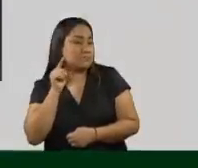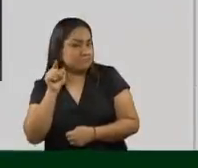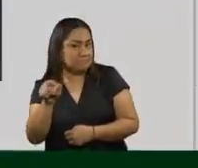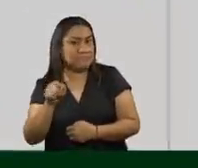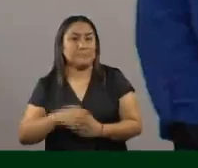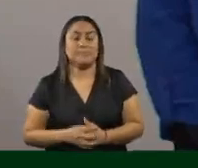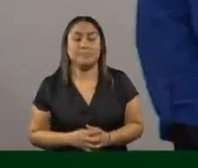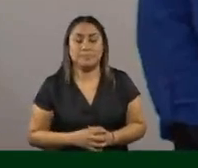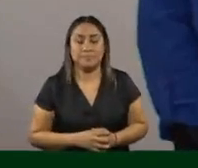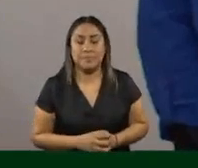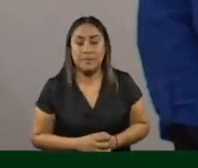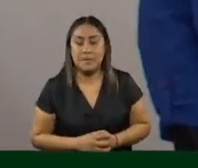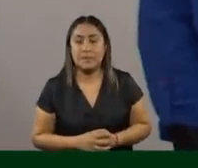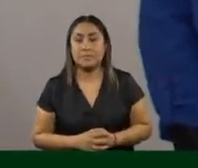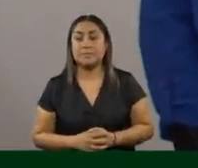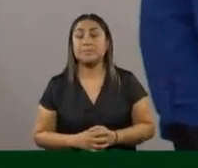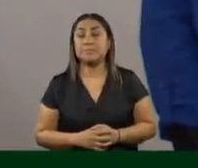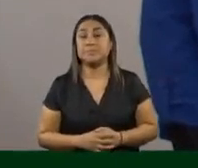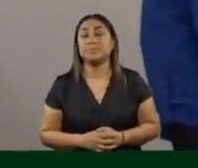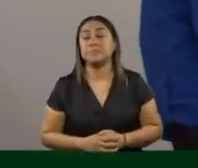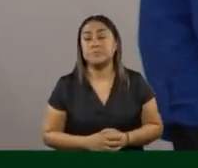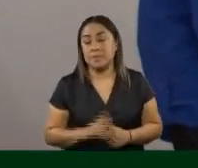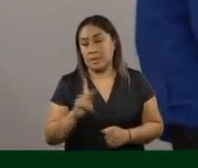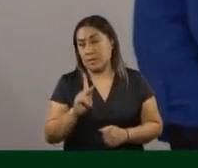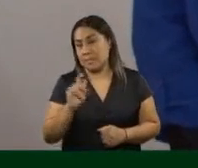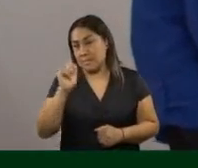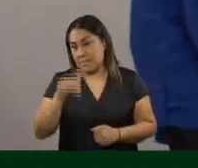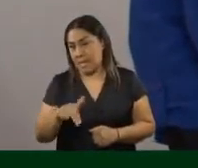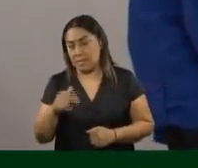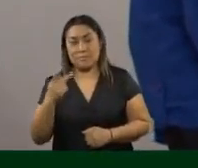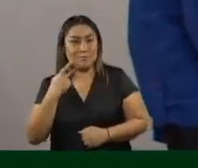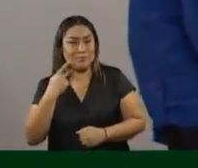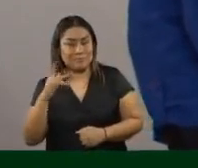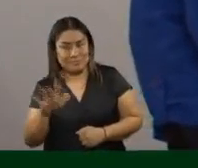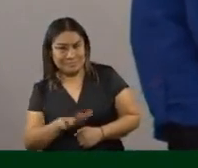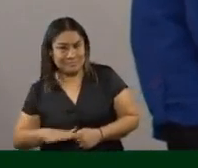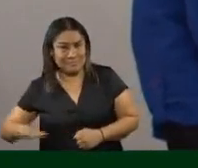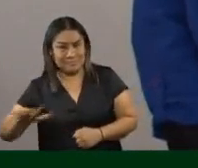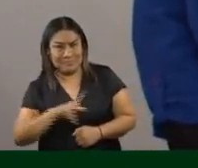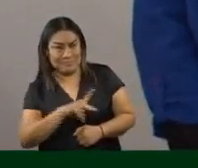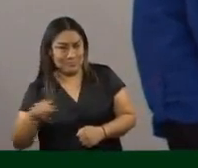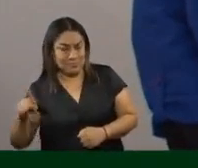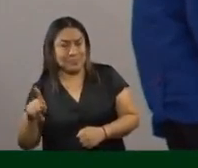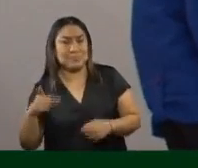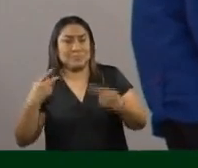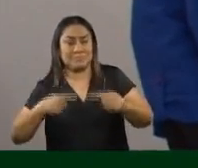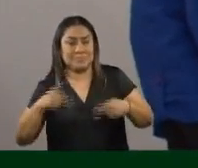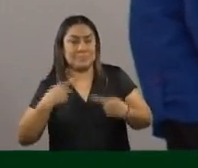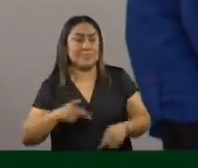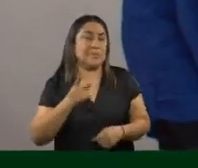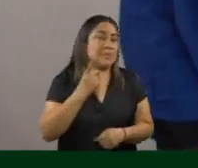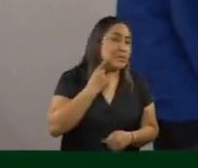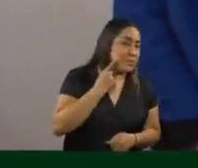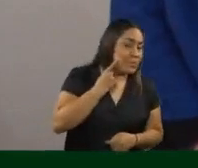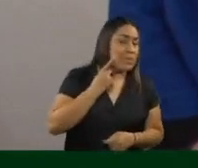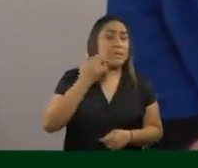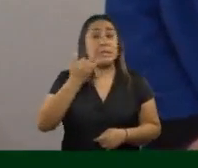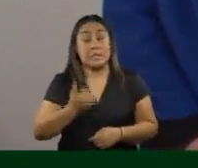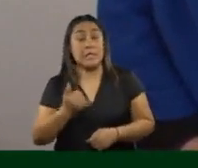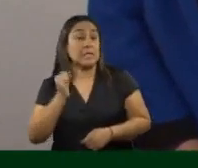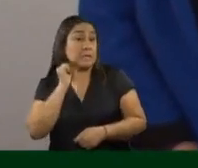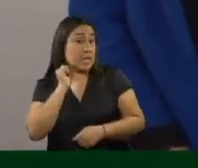diputados los legisladores de Acción Nacional en cámara de diputados y en cámara de